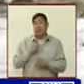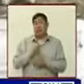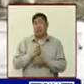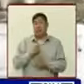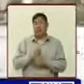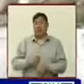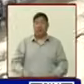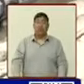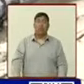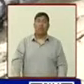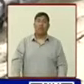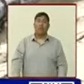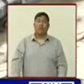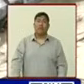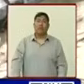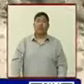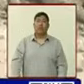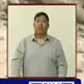trabajando.